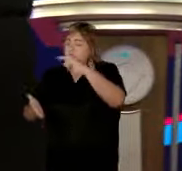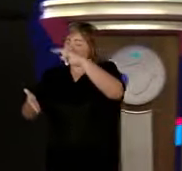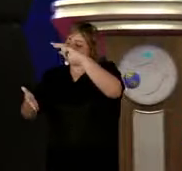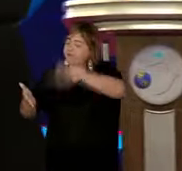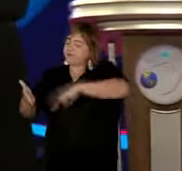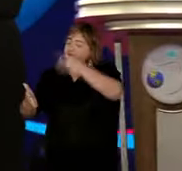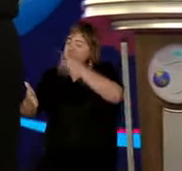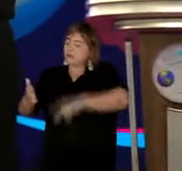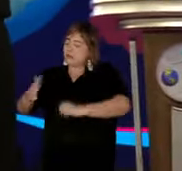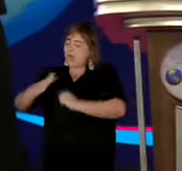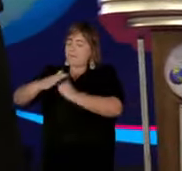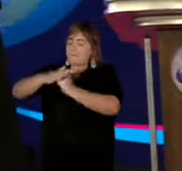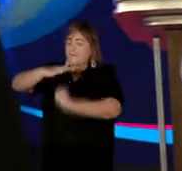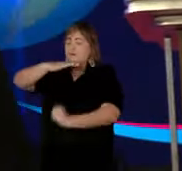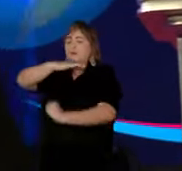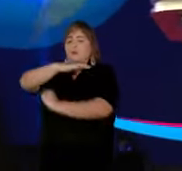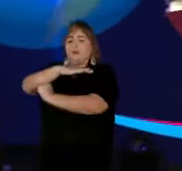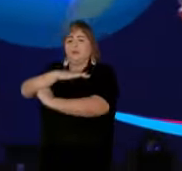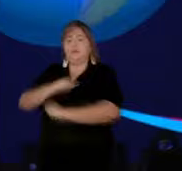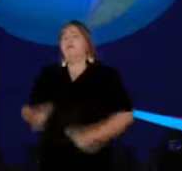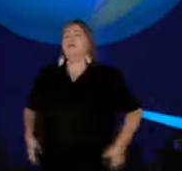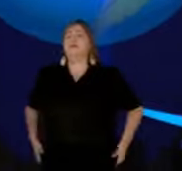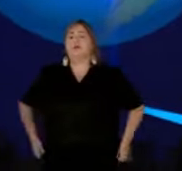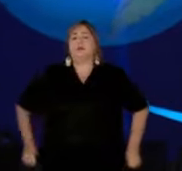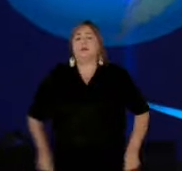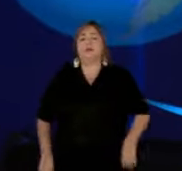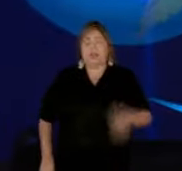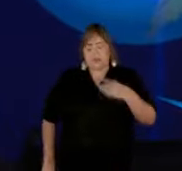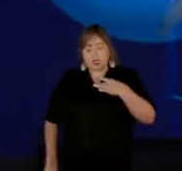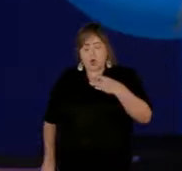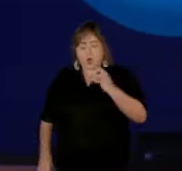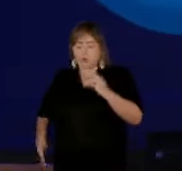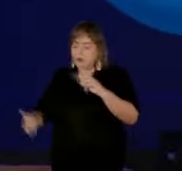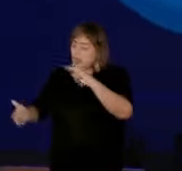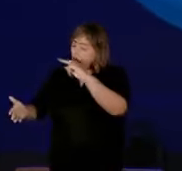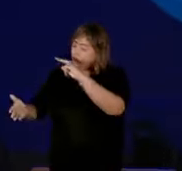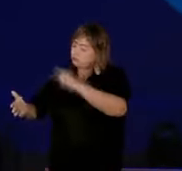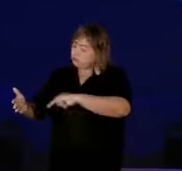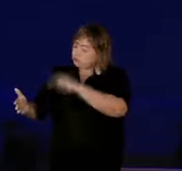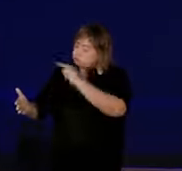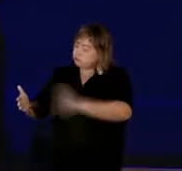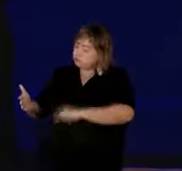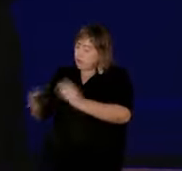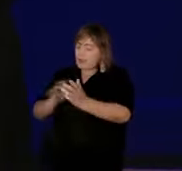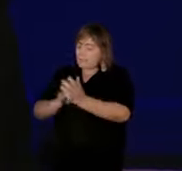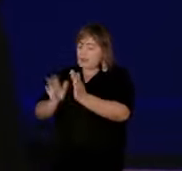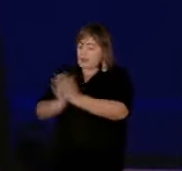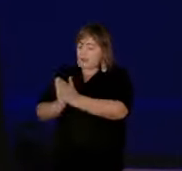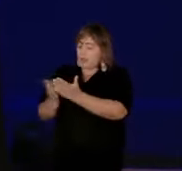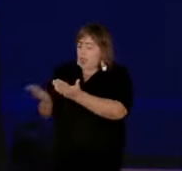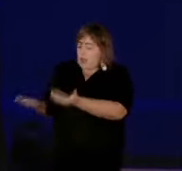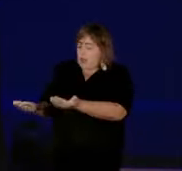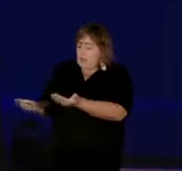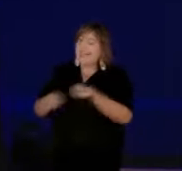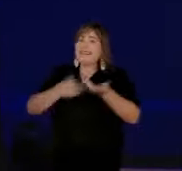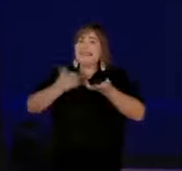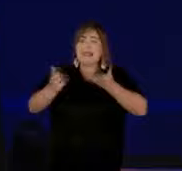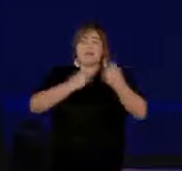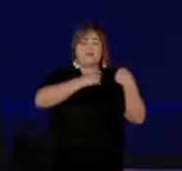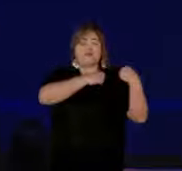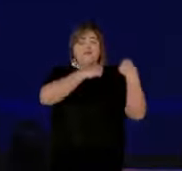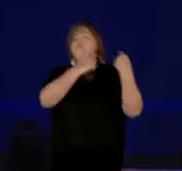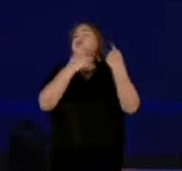historia, puedo usar relatos, pero a mí me gusta la Biblia me ha servido por tanto, desde que me convertí,